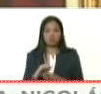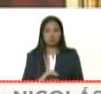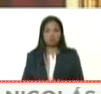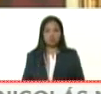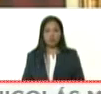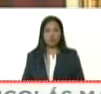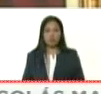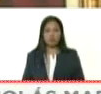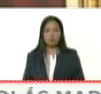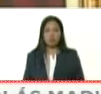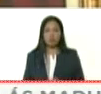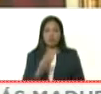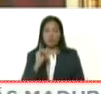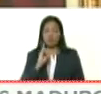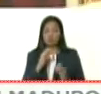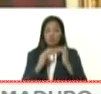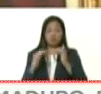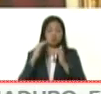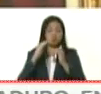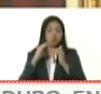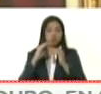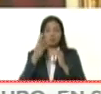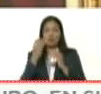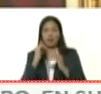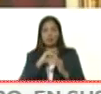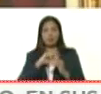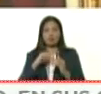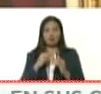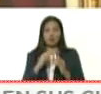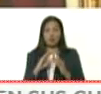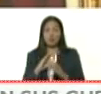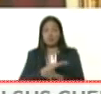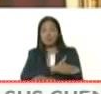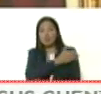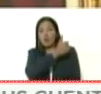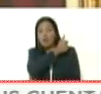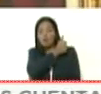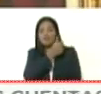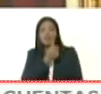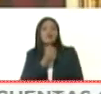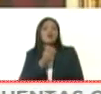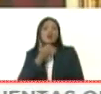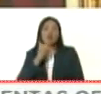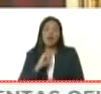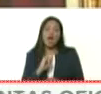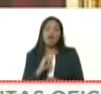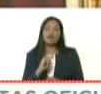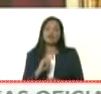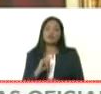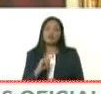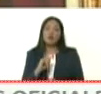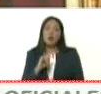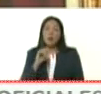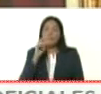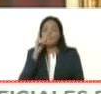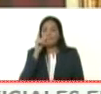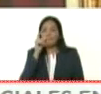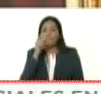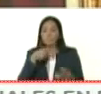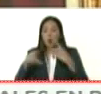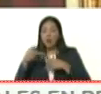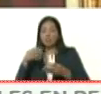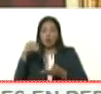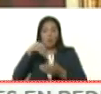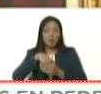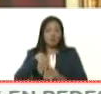el más alto nivel de los jefes políticos de la oposición golpista